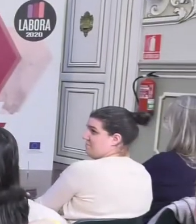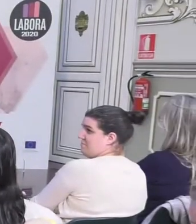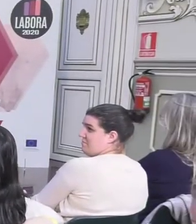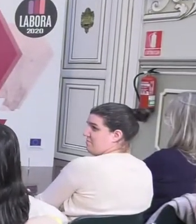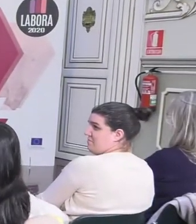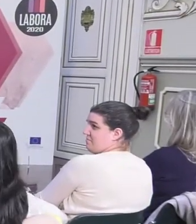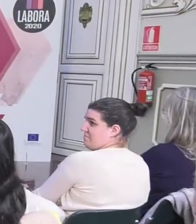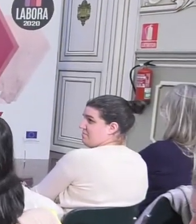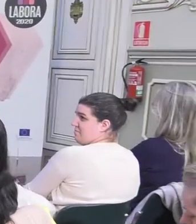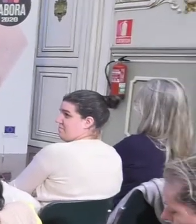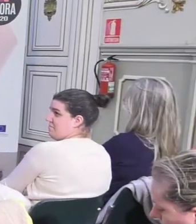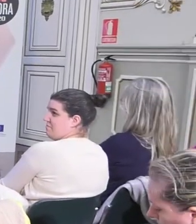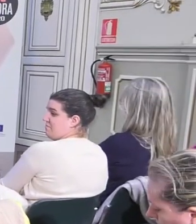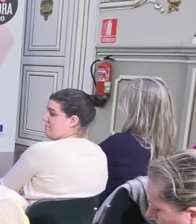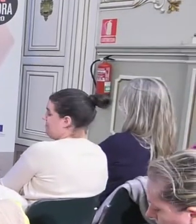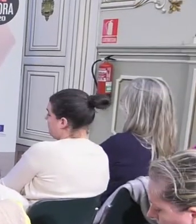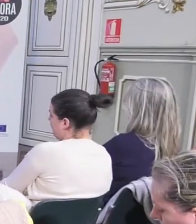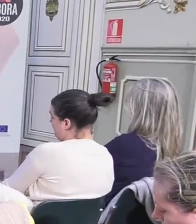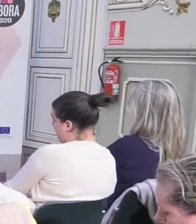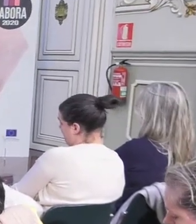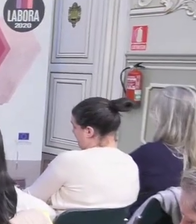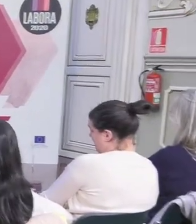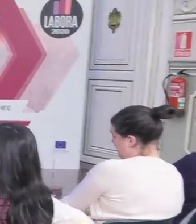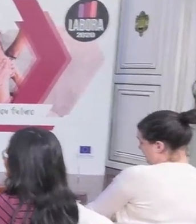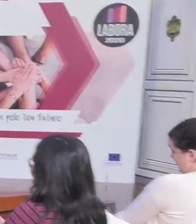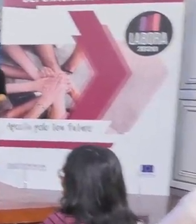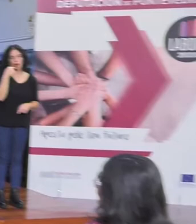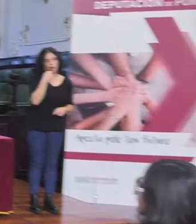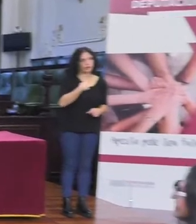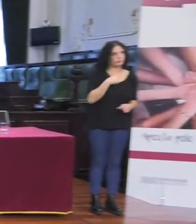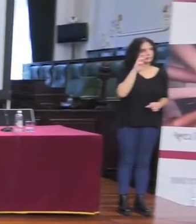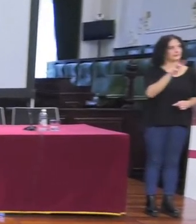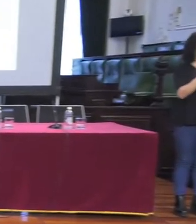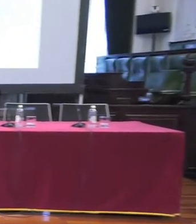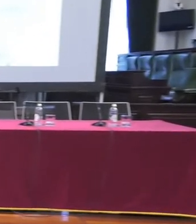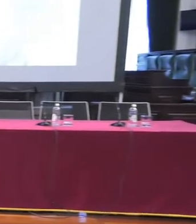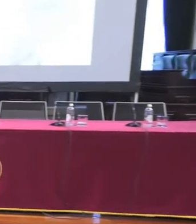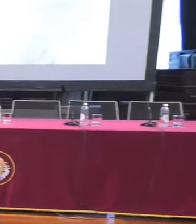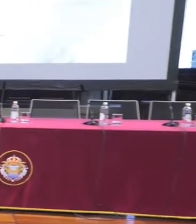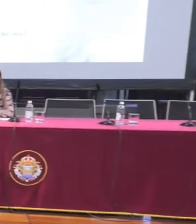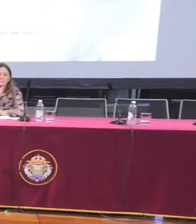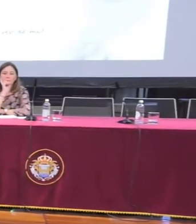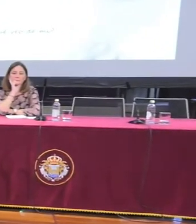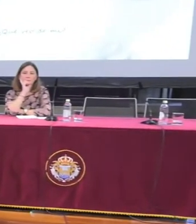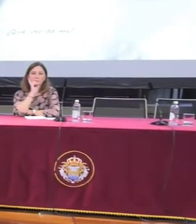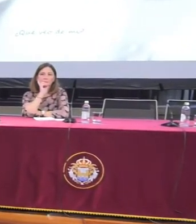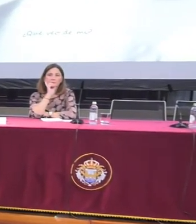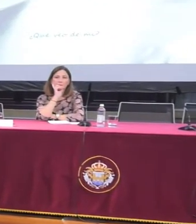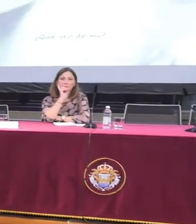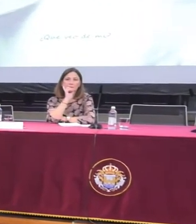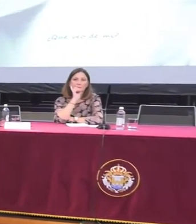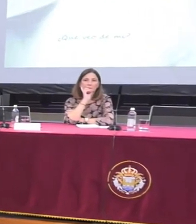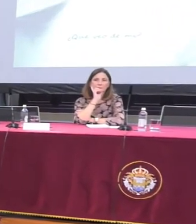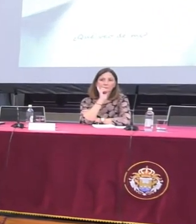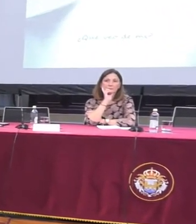¿Difícil y doloroso? ¿Se ha escuchado? Doloroso también. Difícil y doloroso. ¿Por qué? Porque lo que yo me creo que veo de mí